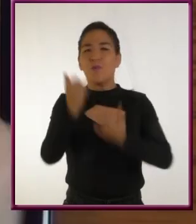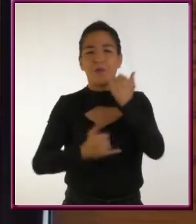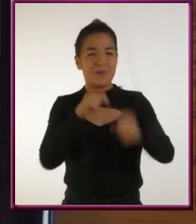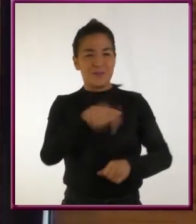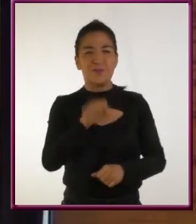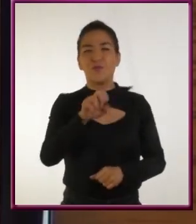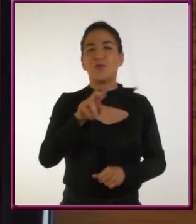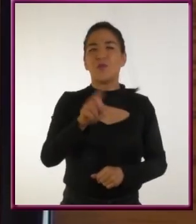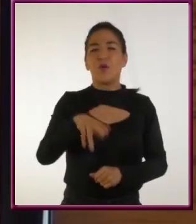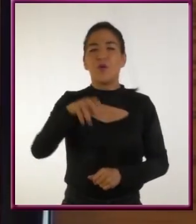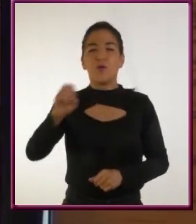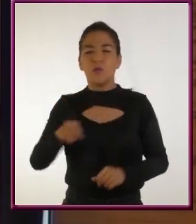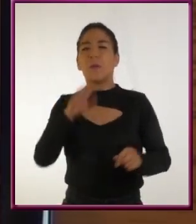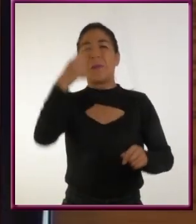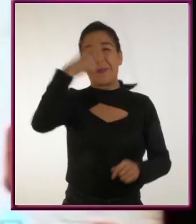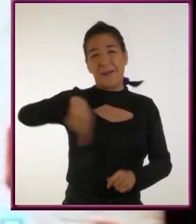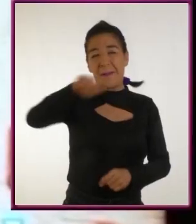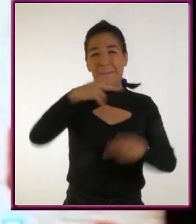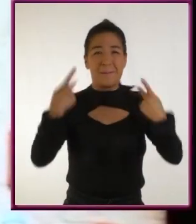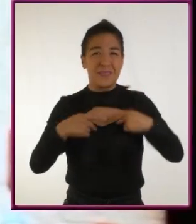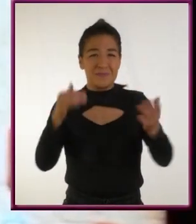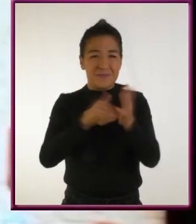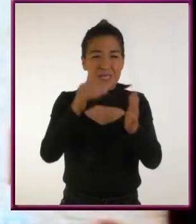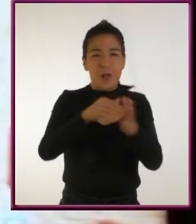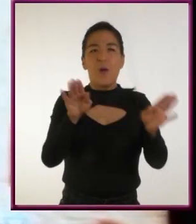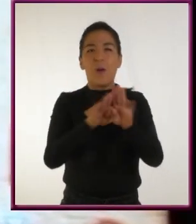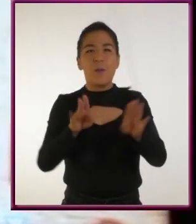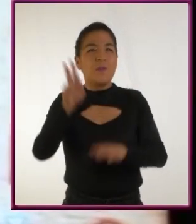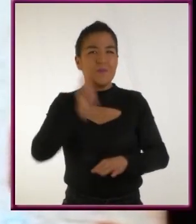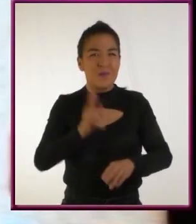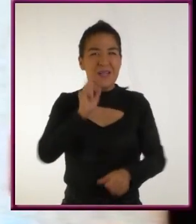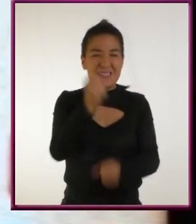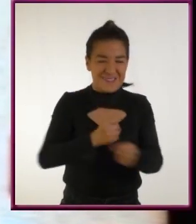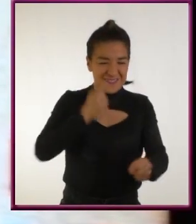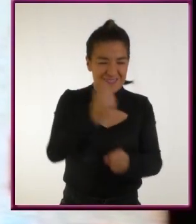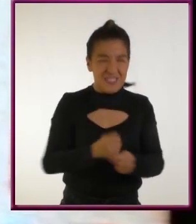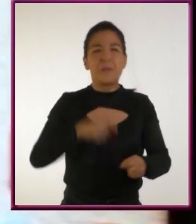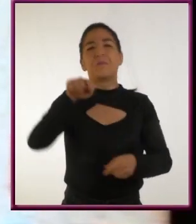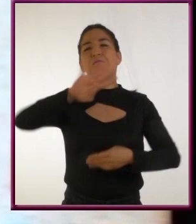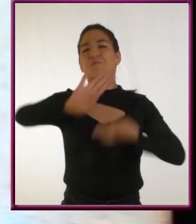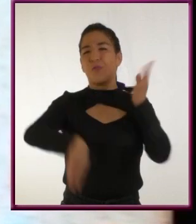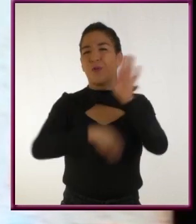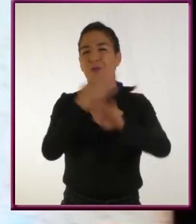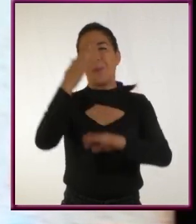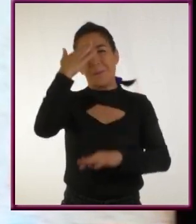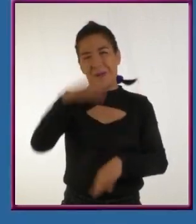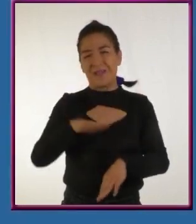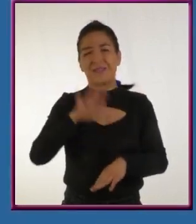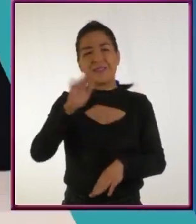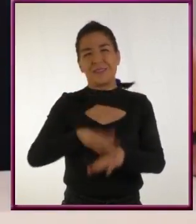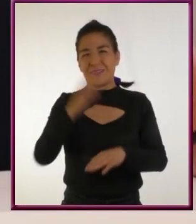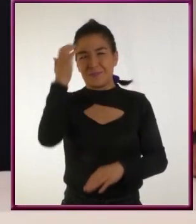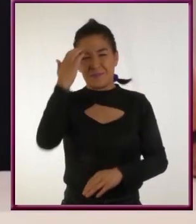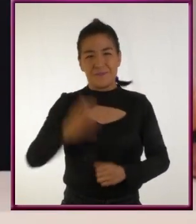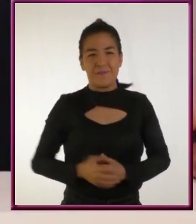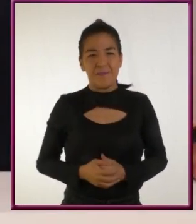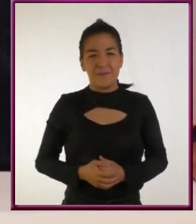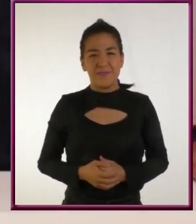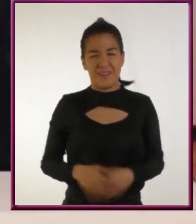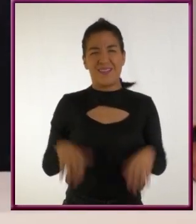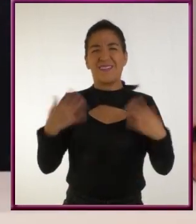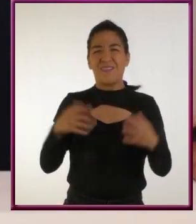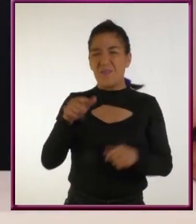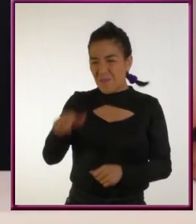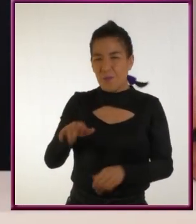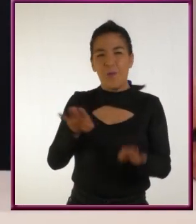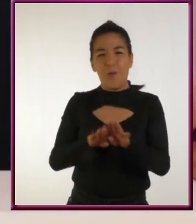dedicadas únicamente al sudoku, un juego que millones de personas practican alrededor del mundo. ¡Órale!